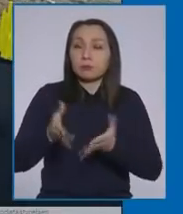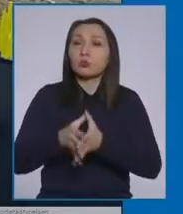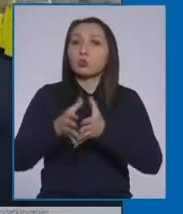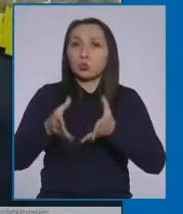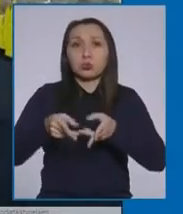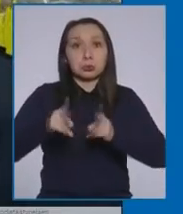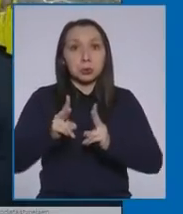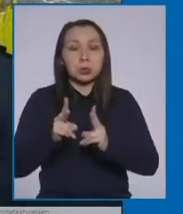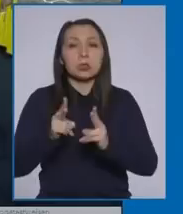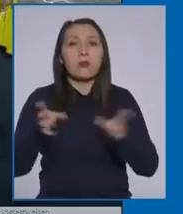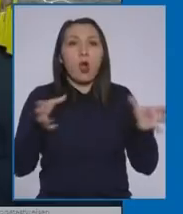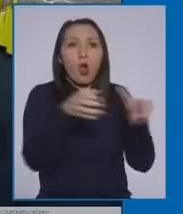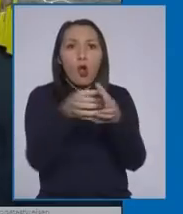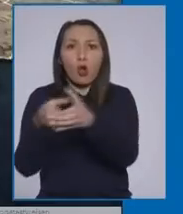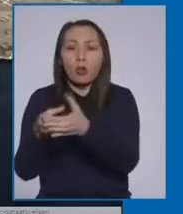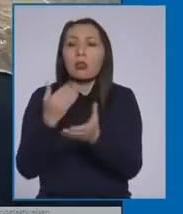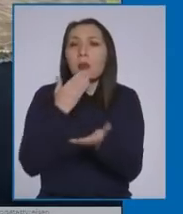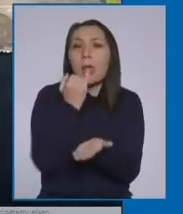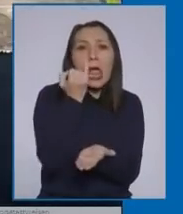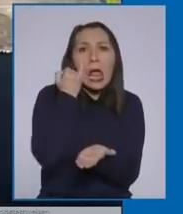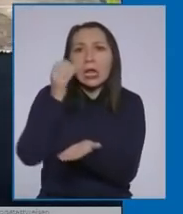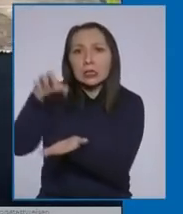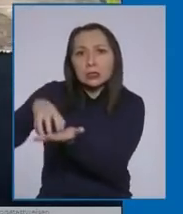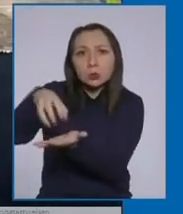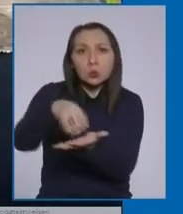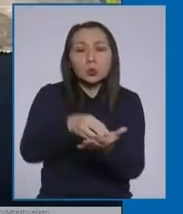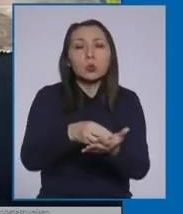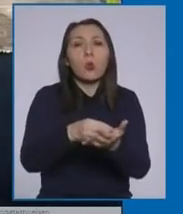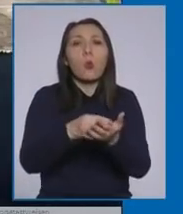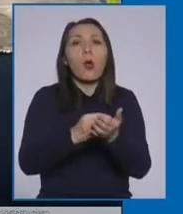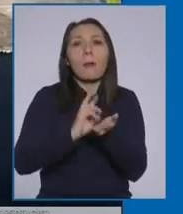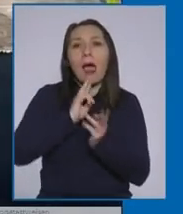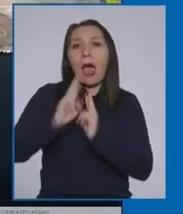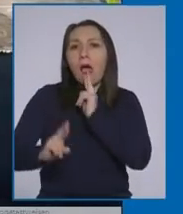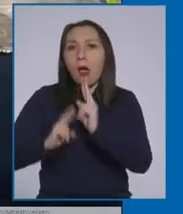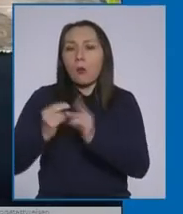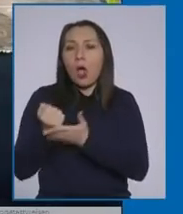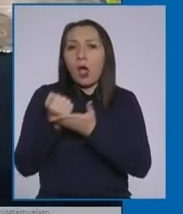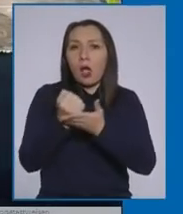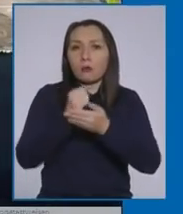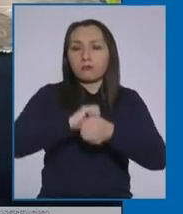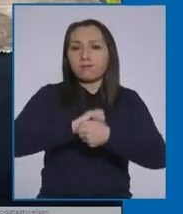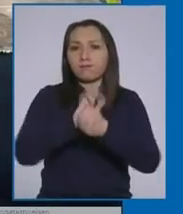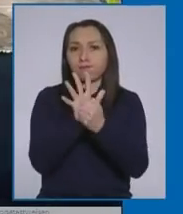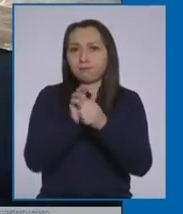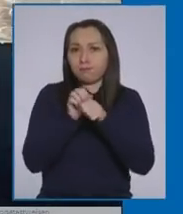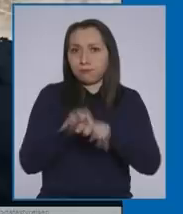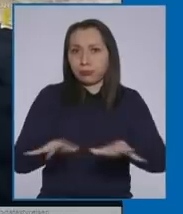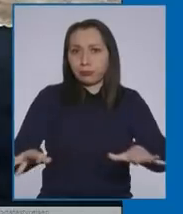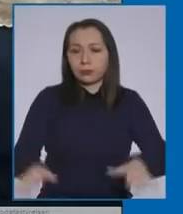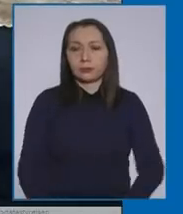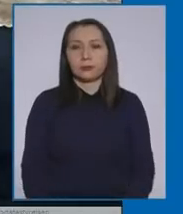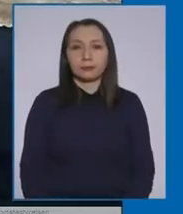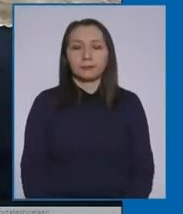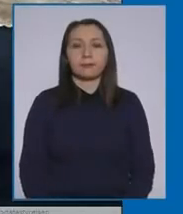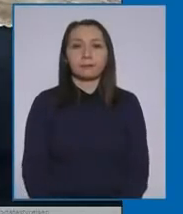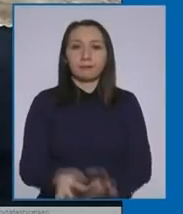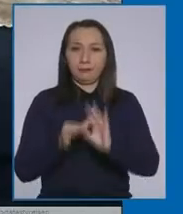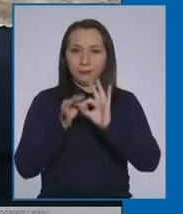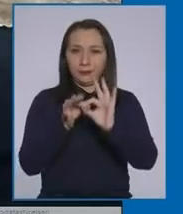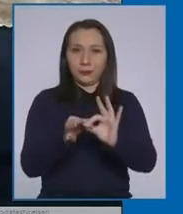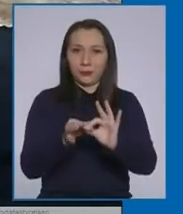mucha utilidad para las organizaciones y las instituciones que son parte de los mecanismos de respuesta de la pandemia. Muchas